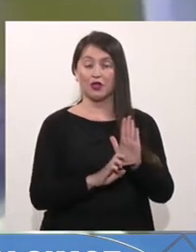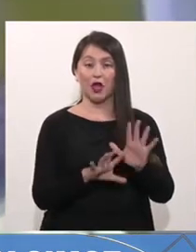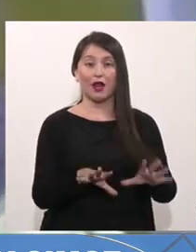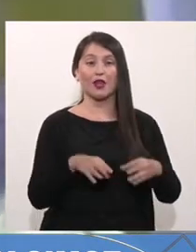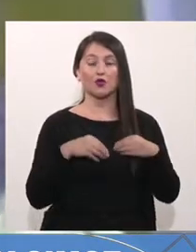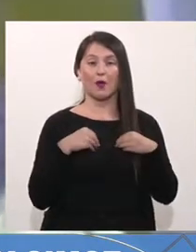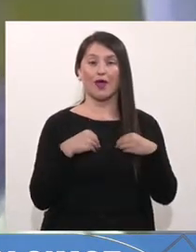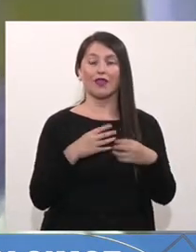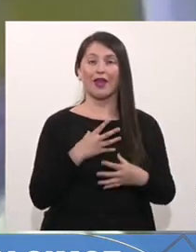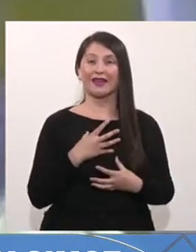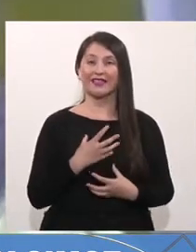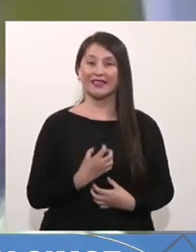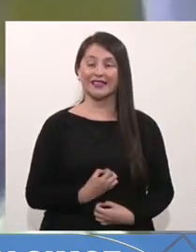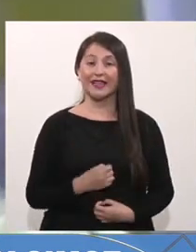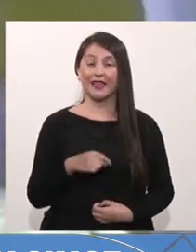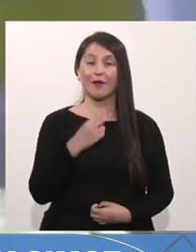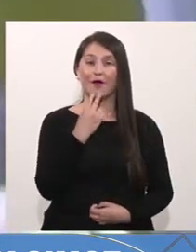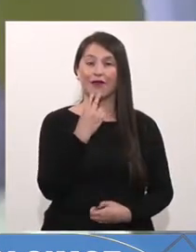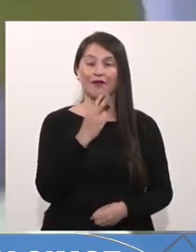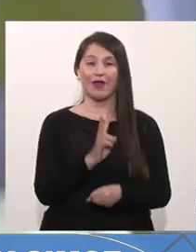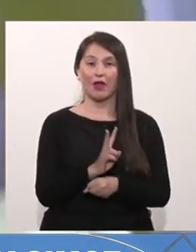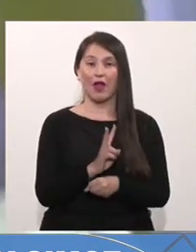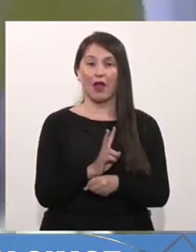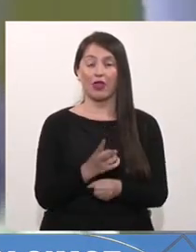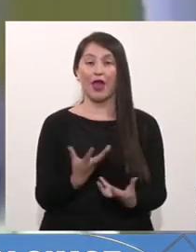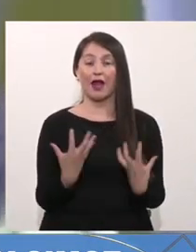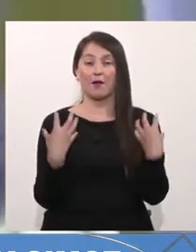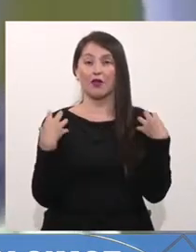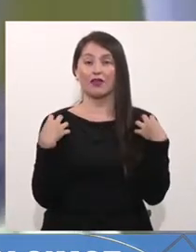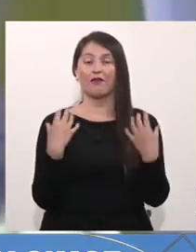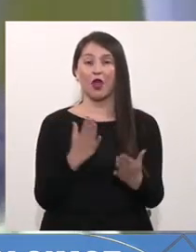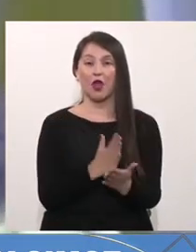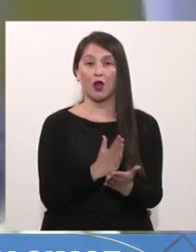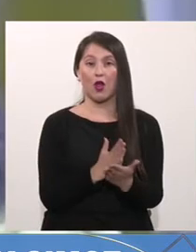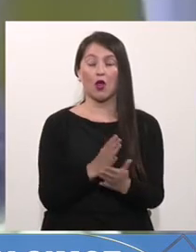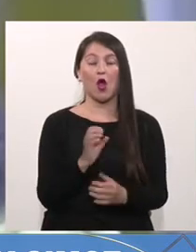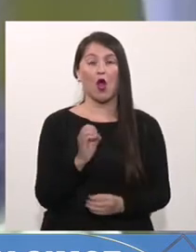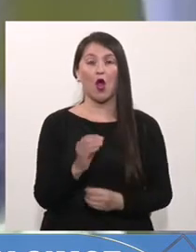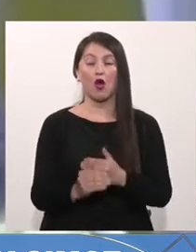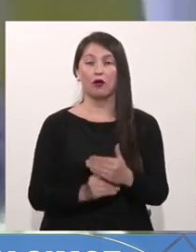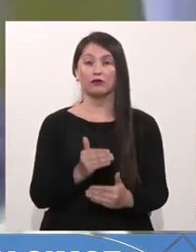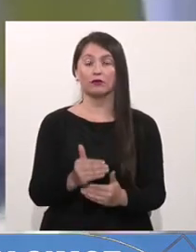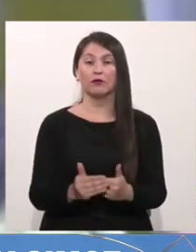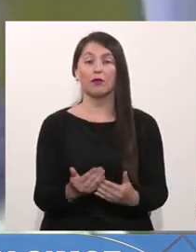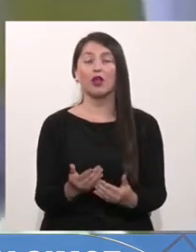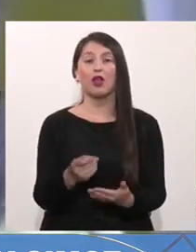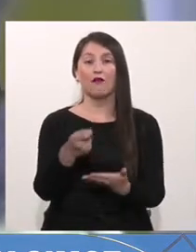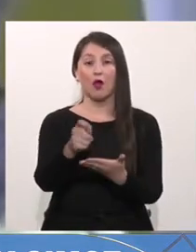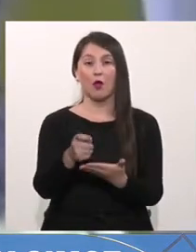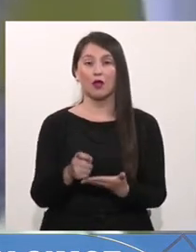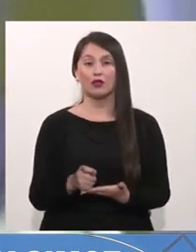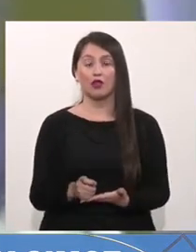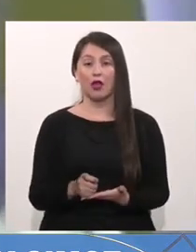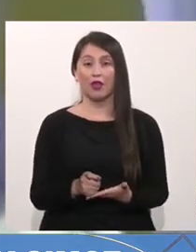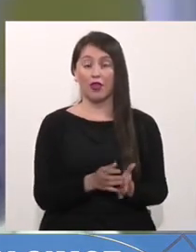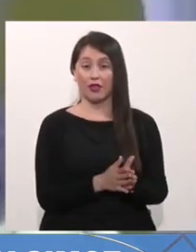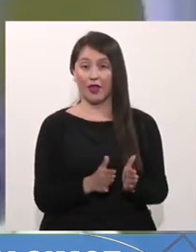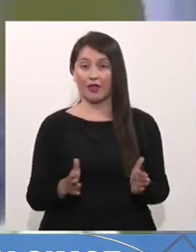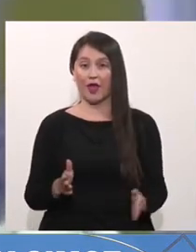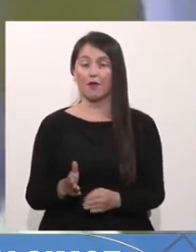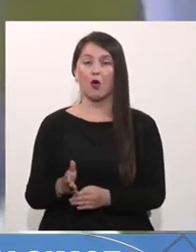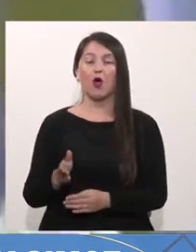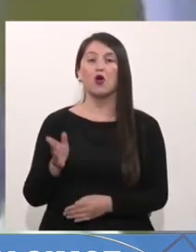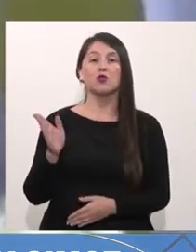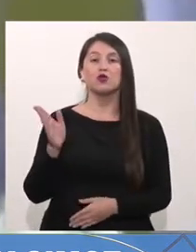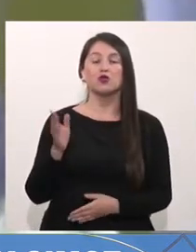de docentes que hoy están viviendo, cuyos sostenedores o responsables comunales del proceso de evaluación docente durante este tiempo habían rechazado las